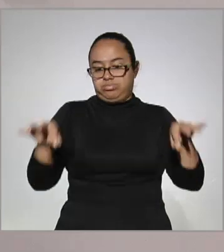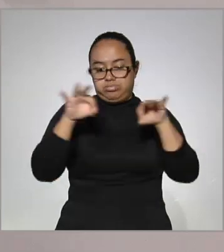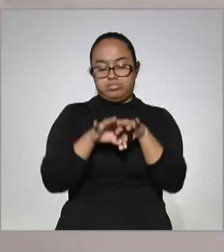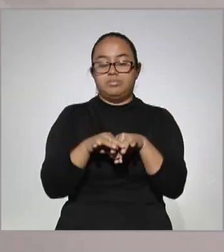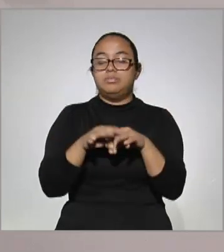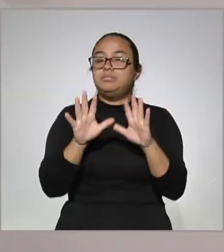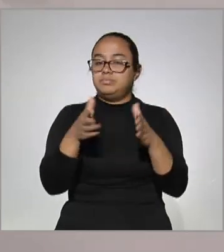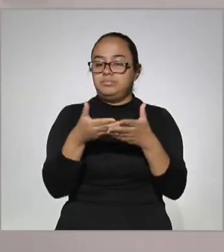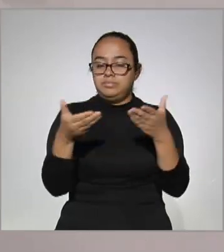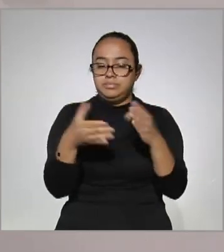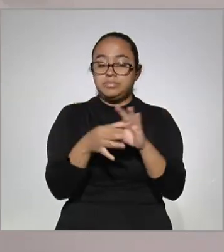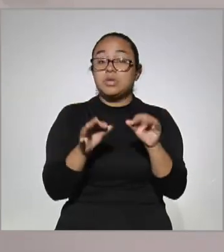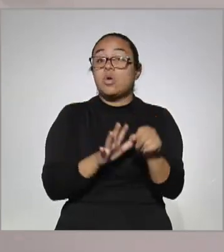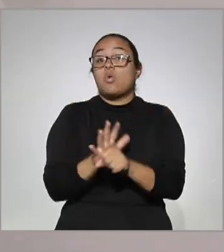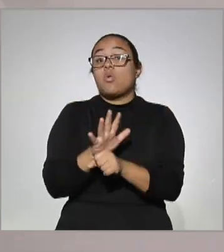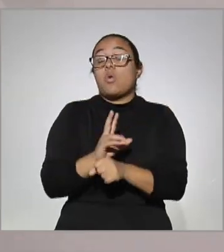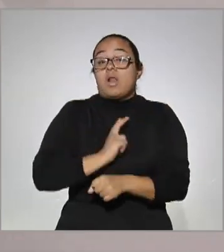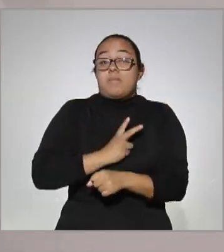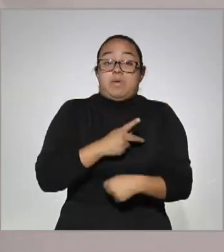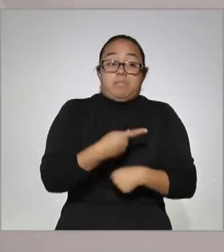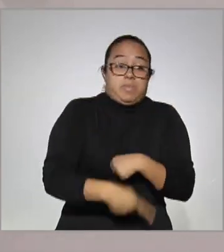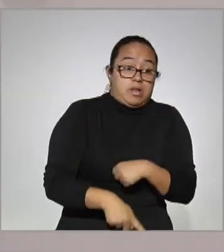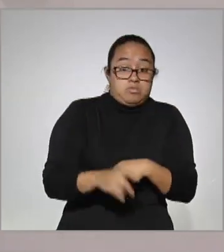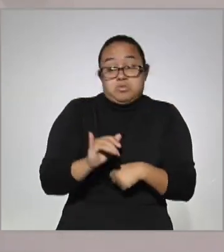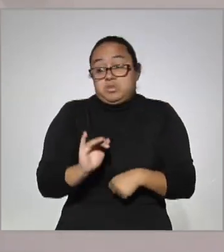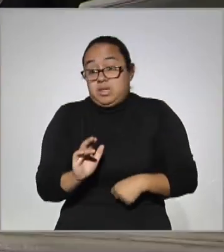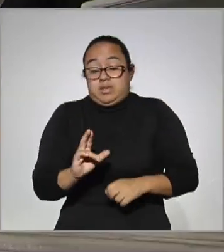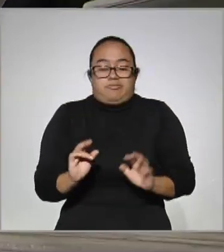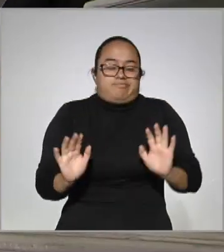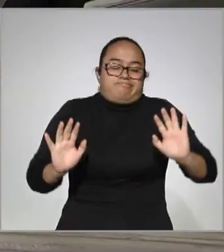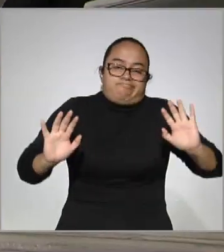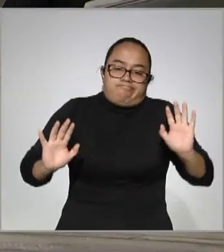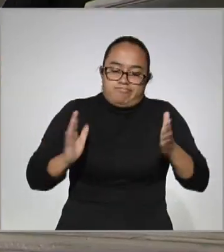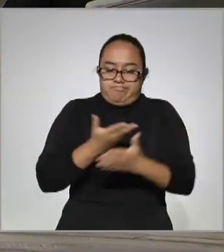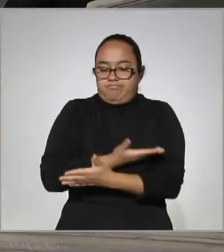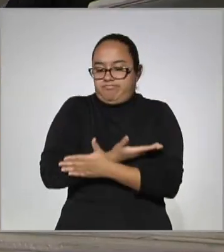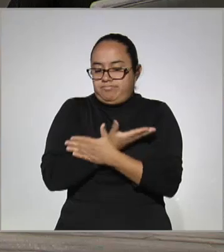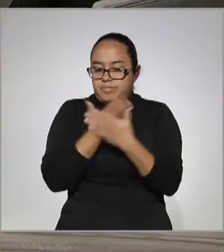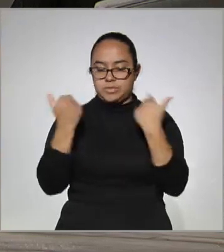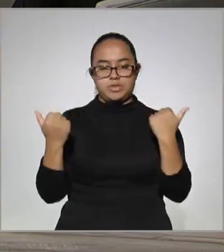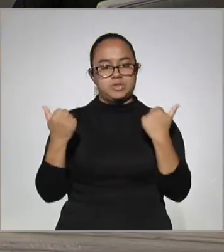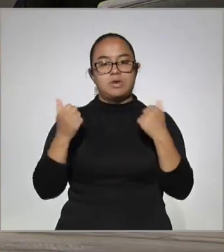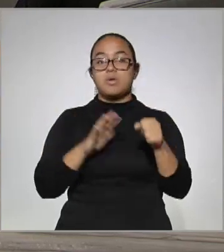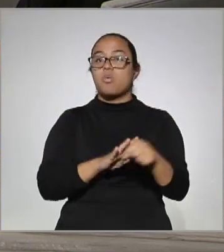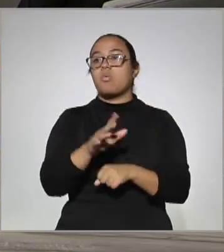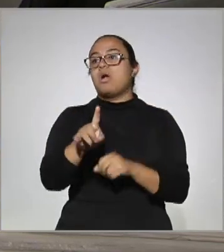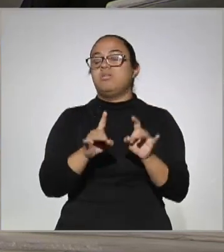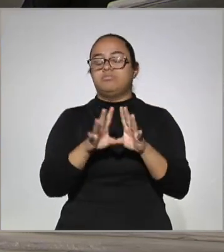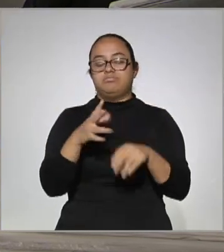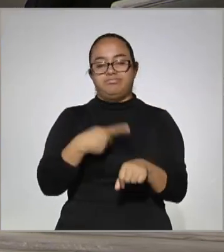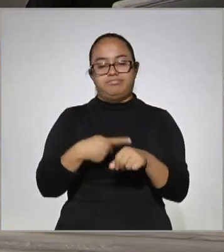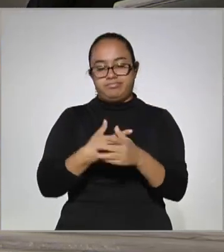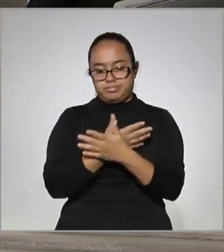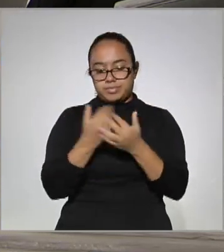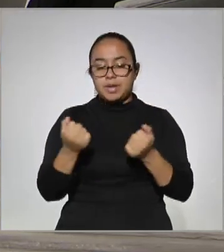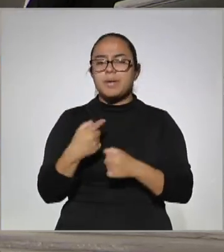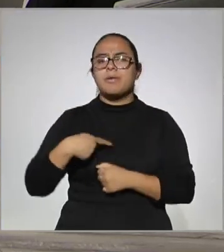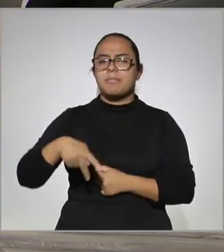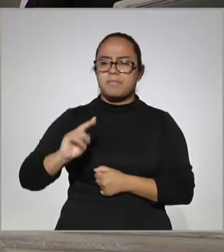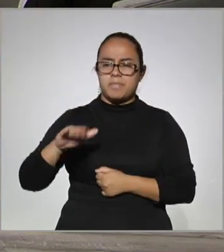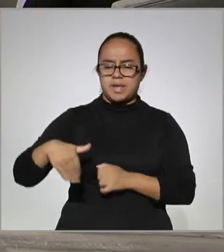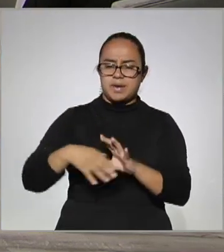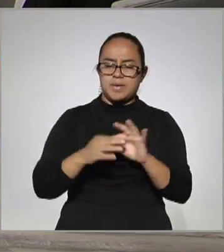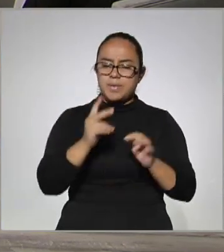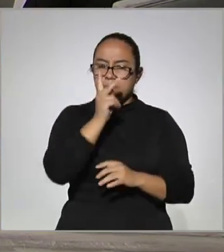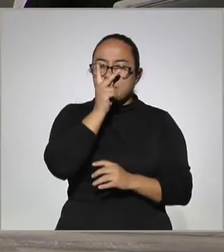Ahora, ¿cuál virus te va a tocar de los más peligrosos o no? Pues eso no se sabe. Eso no se sabe. Pero entonces, yo había escuchado esta